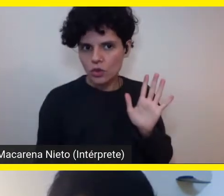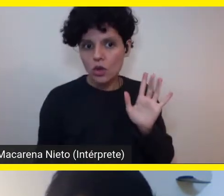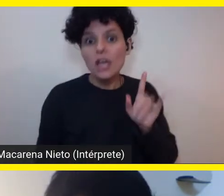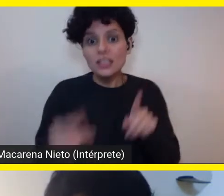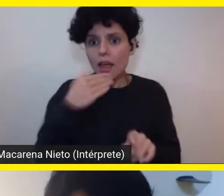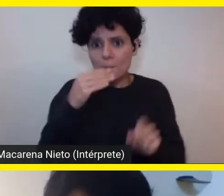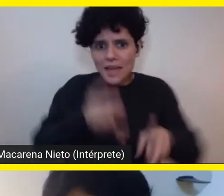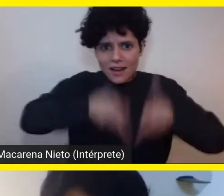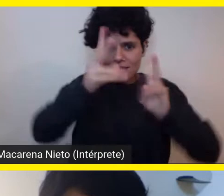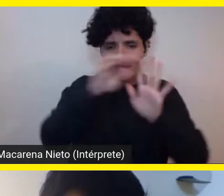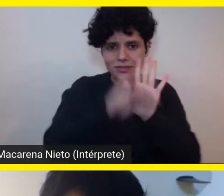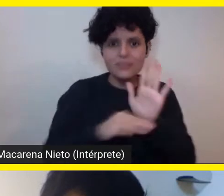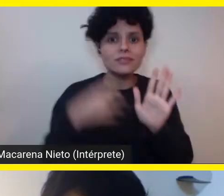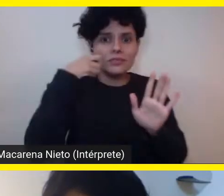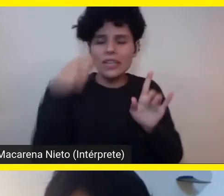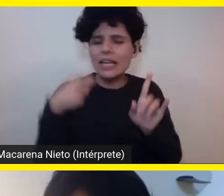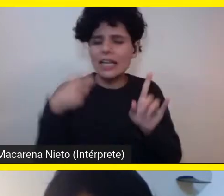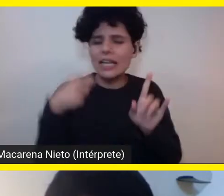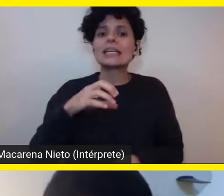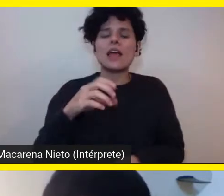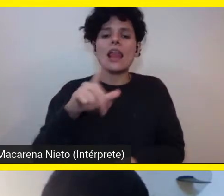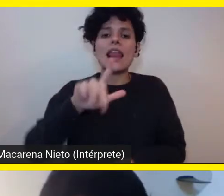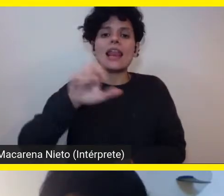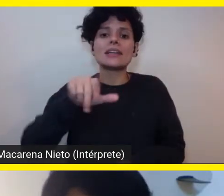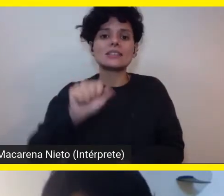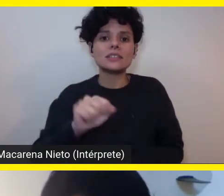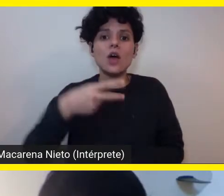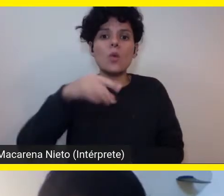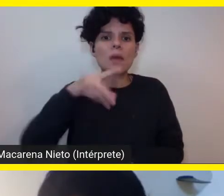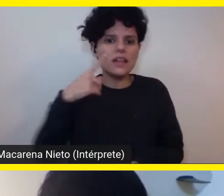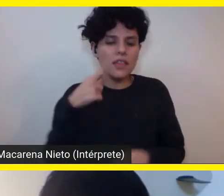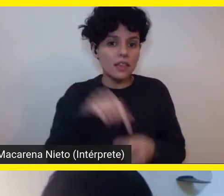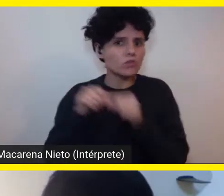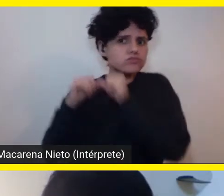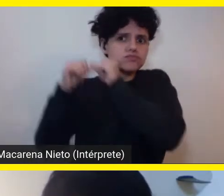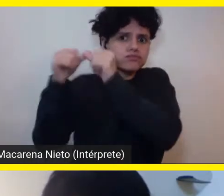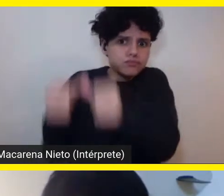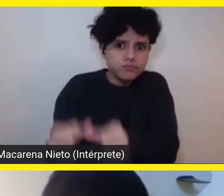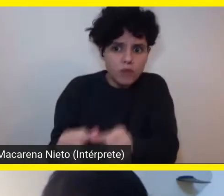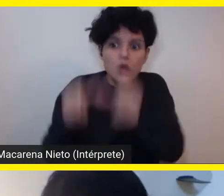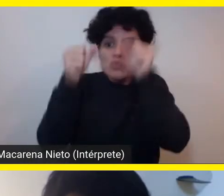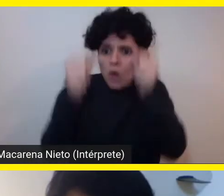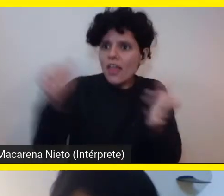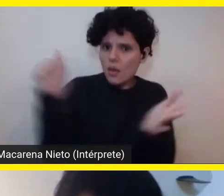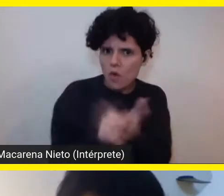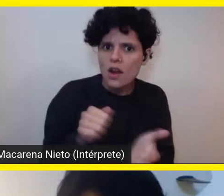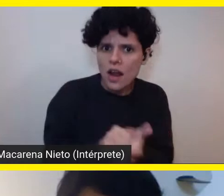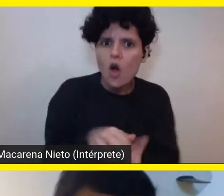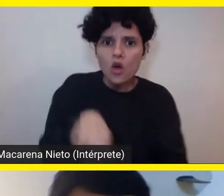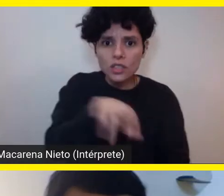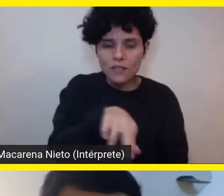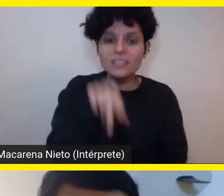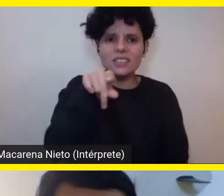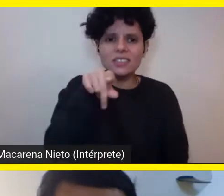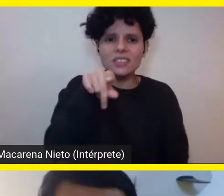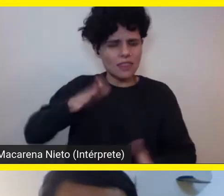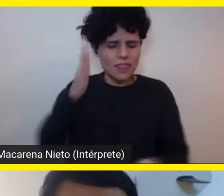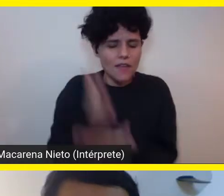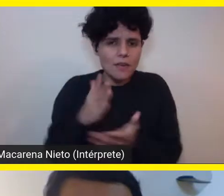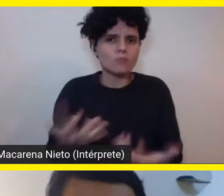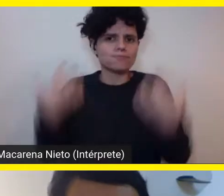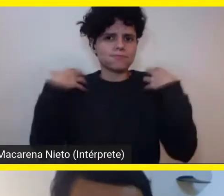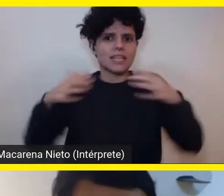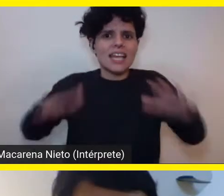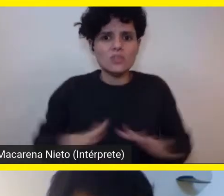tanto, la acción penal para perseguirlo y sancionarlo todavía está vigente, no se extingue. Son delitos imprescriptibles. Y ese es otro esfuerzo que nos ha